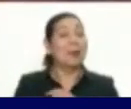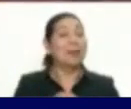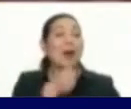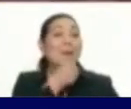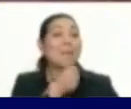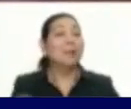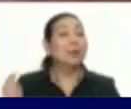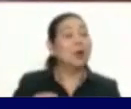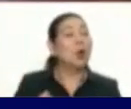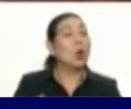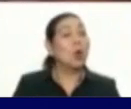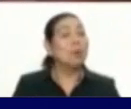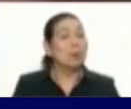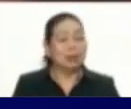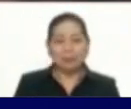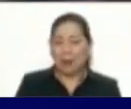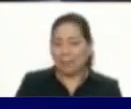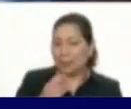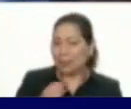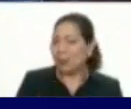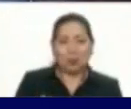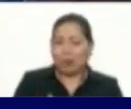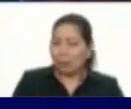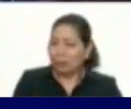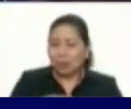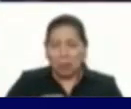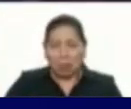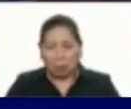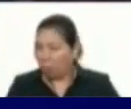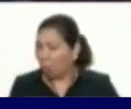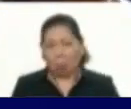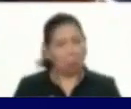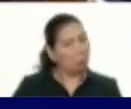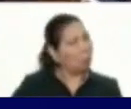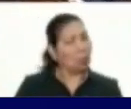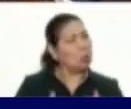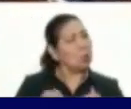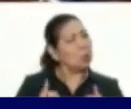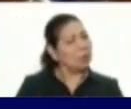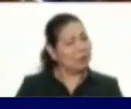Durante la conferencia de prensa, el mandatario habló sobre la actual coyuntura, negó tener un plan de